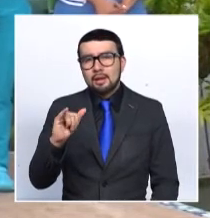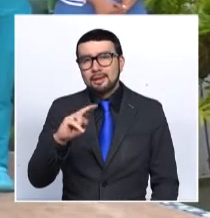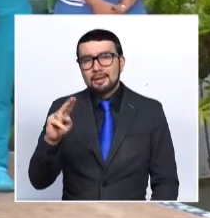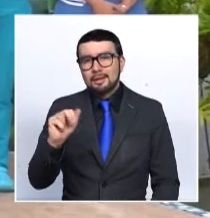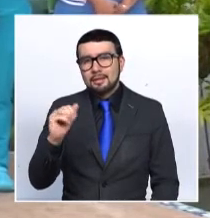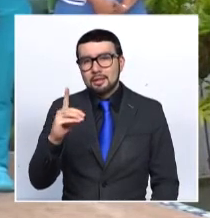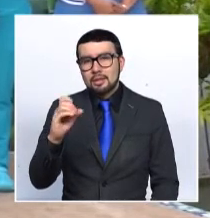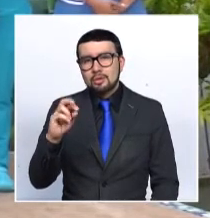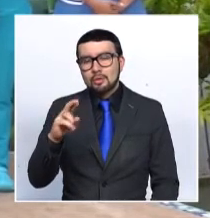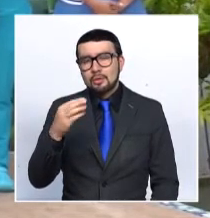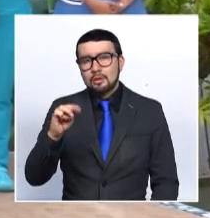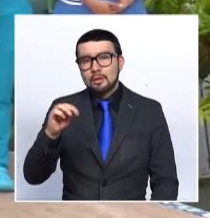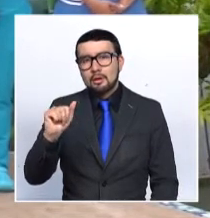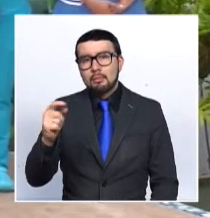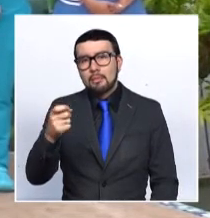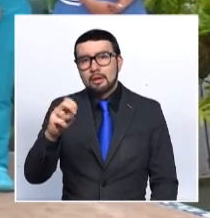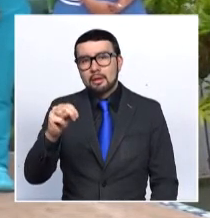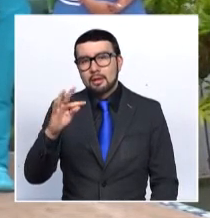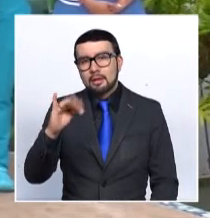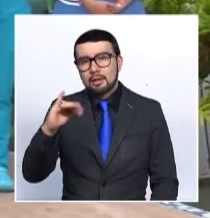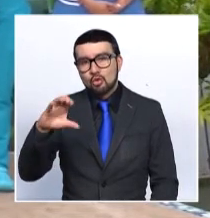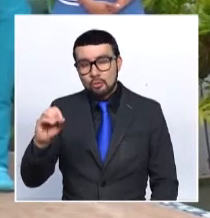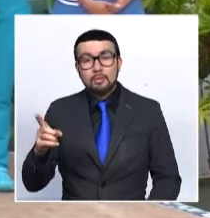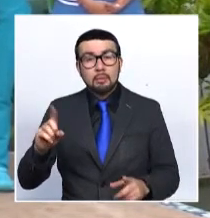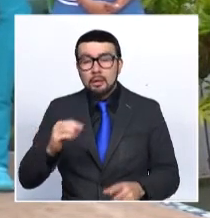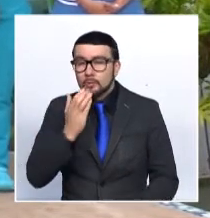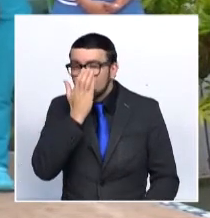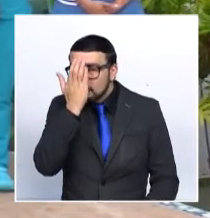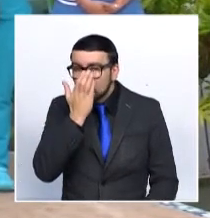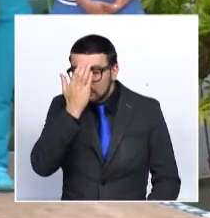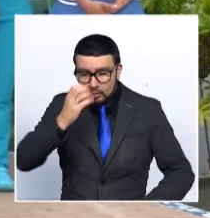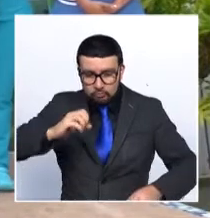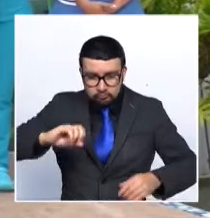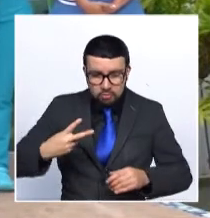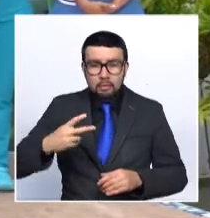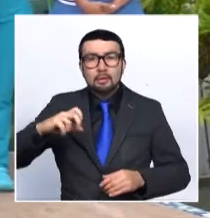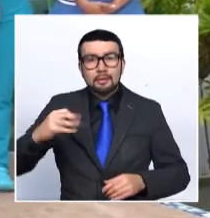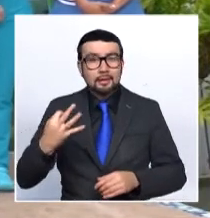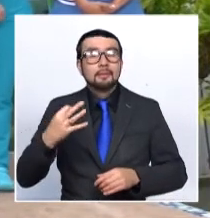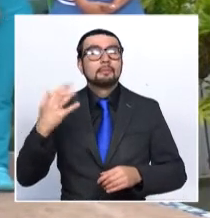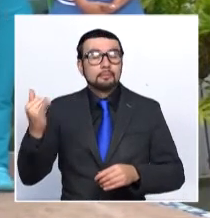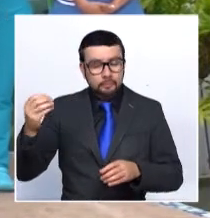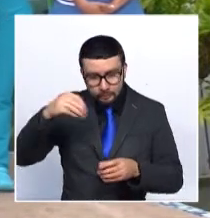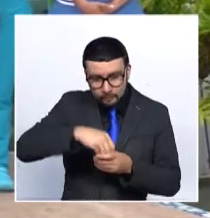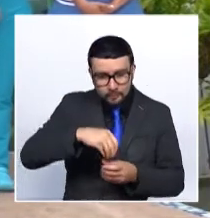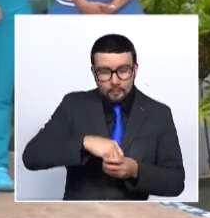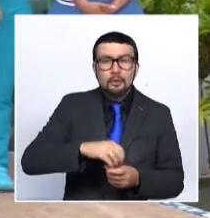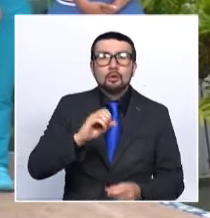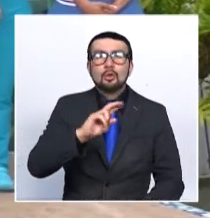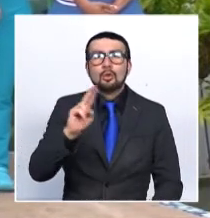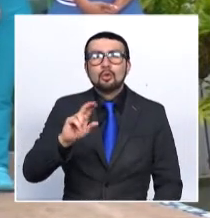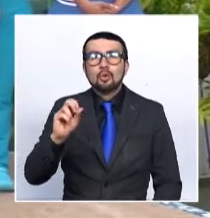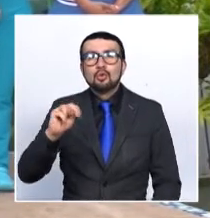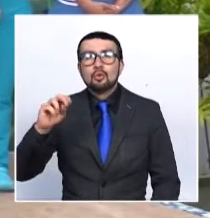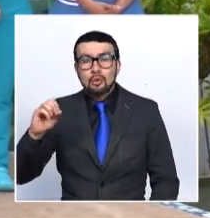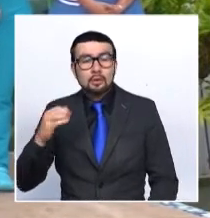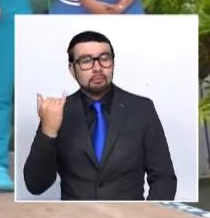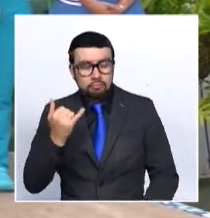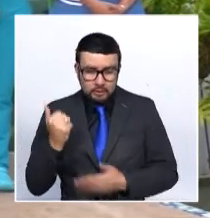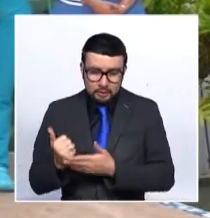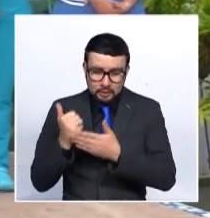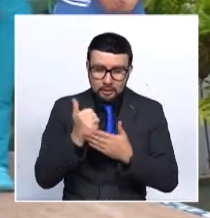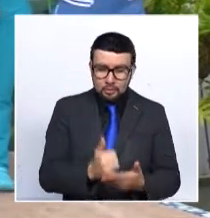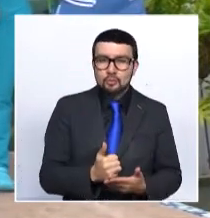y ozono, que es un gas de oxígeno modificado y que va a hacer una modulación del sistema inmunológico en